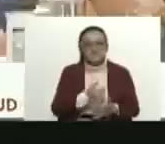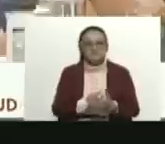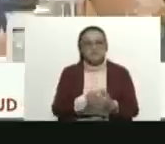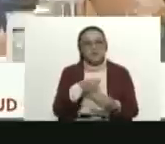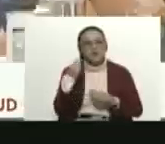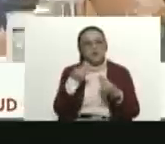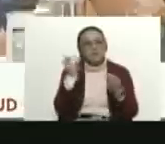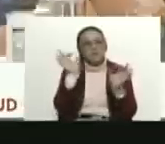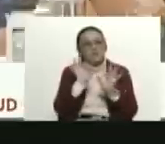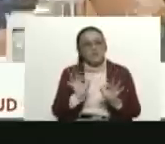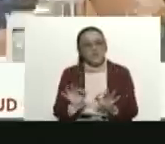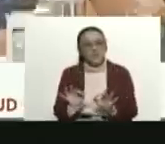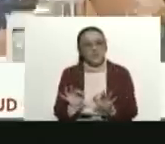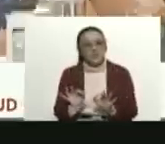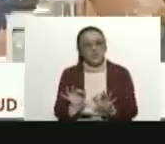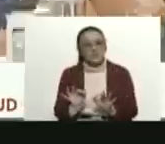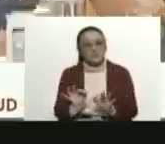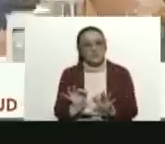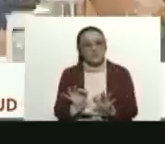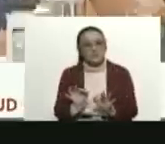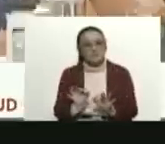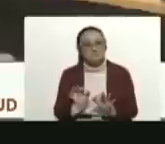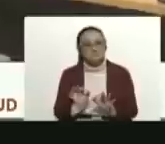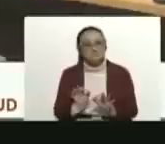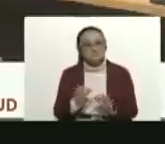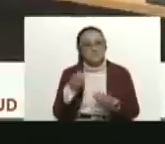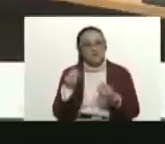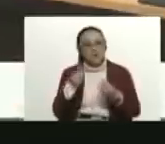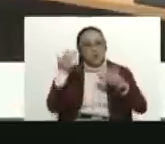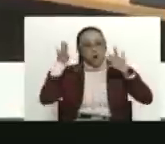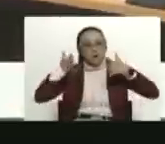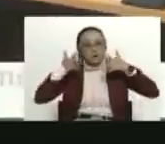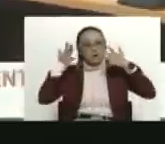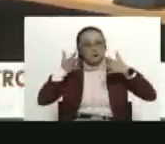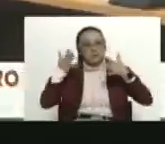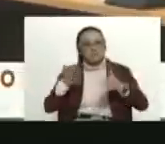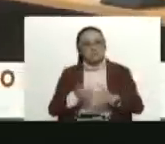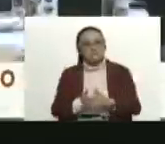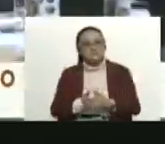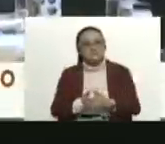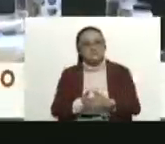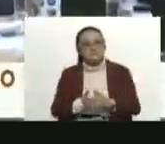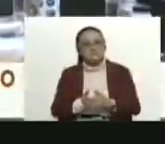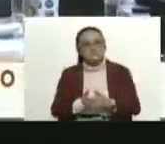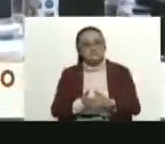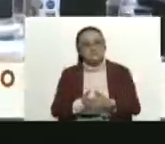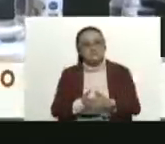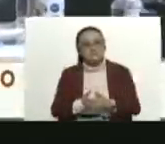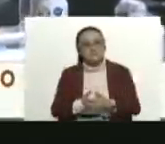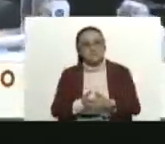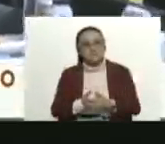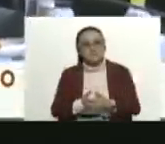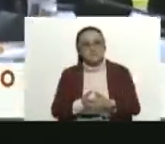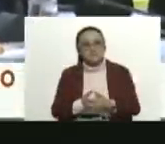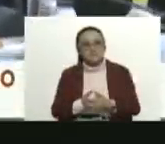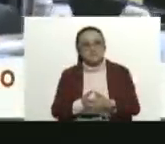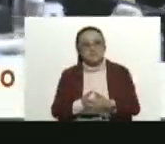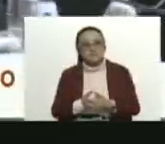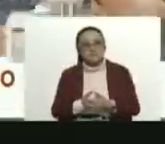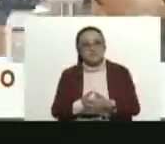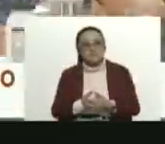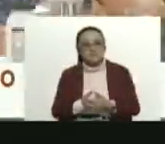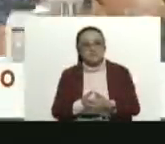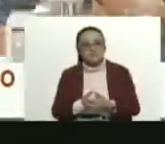orientan el blanco terapéutico? ¿Cómo lo orientan? ¿Cómo pueden discernir un paciente y otro una forma de personalizar el